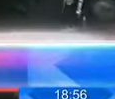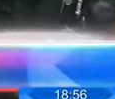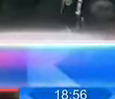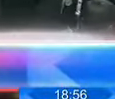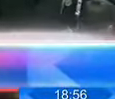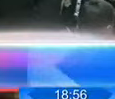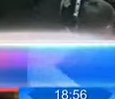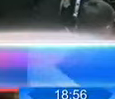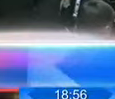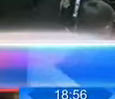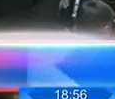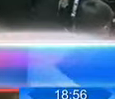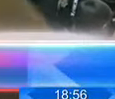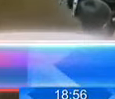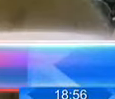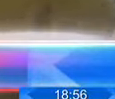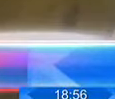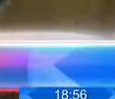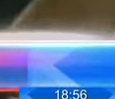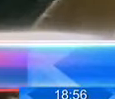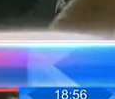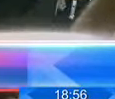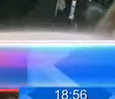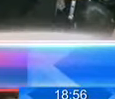Desde bajo ningún punto de vista